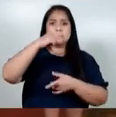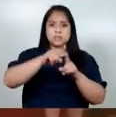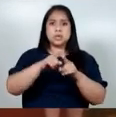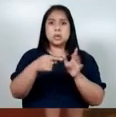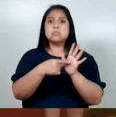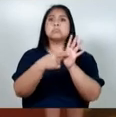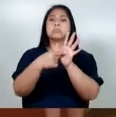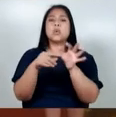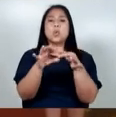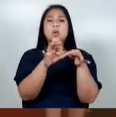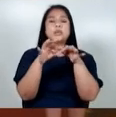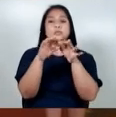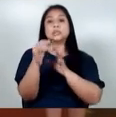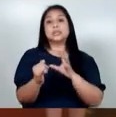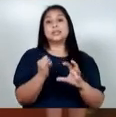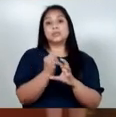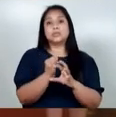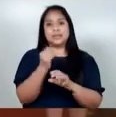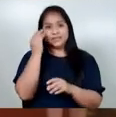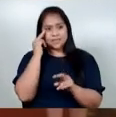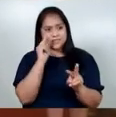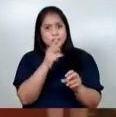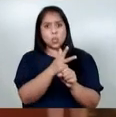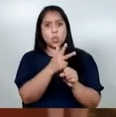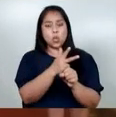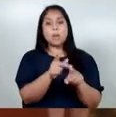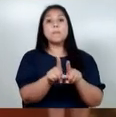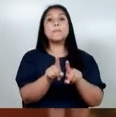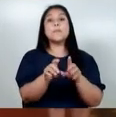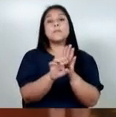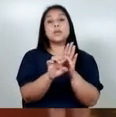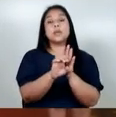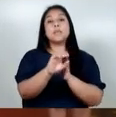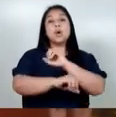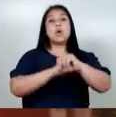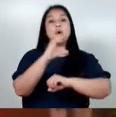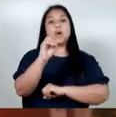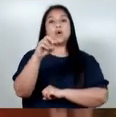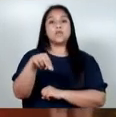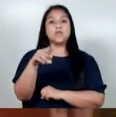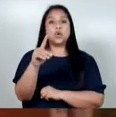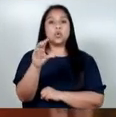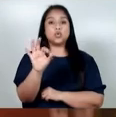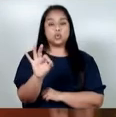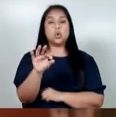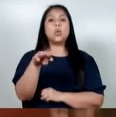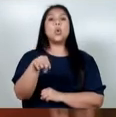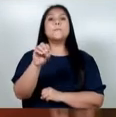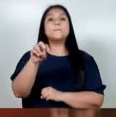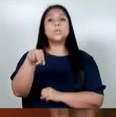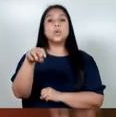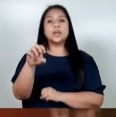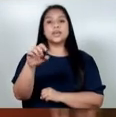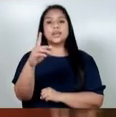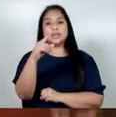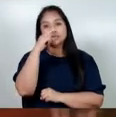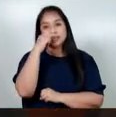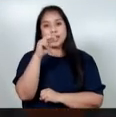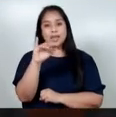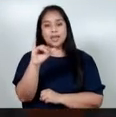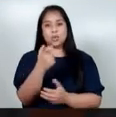por organismos internacionales como el Fondo Monetario Internacional, que califica a nuestra economía de notablemente